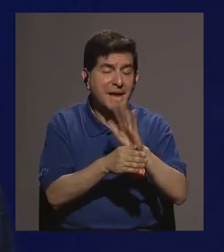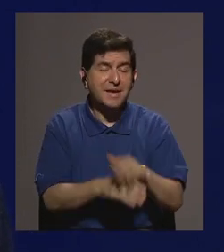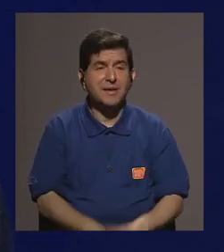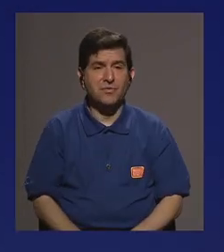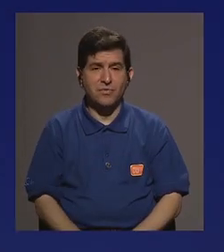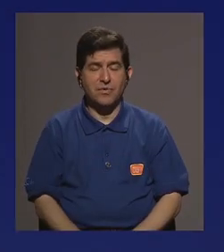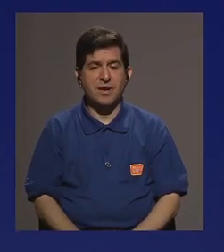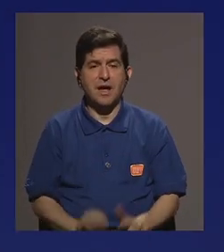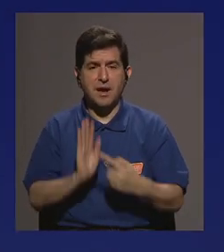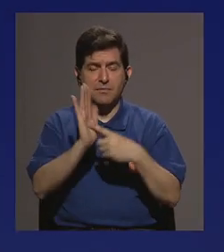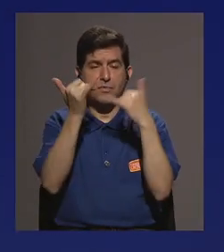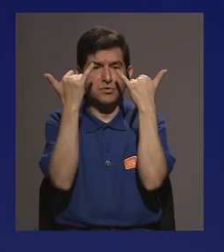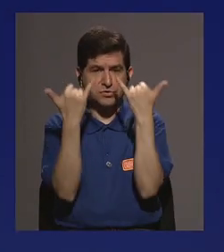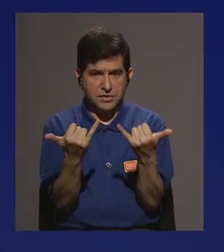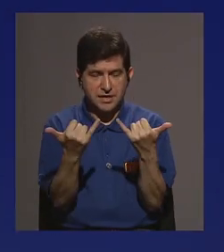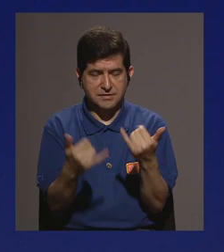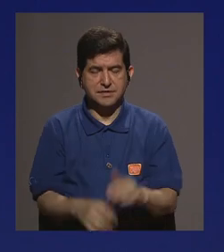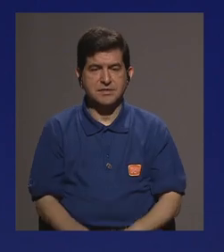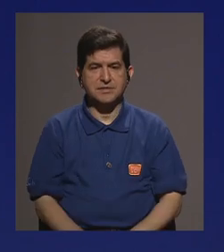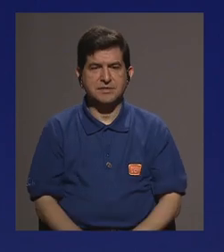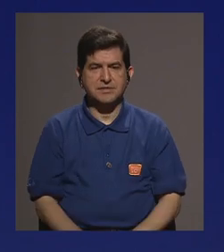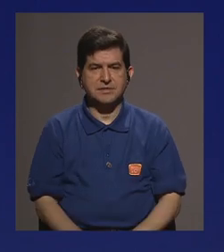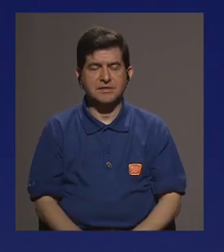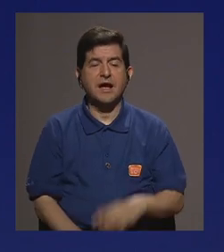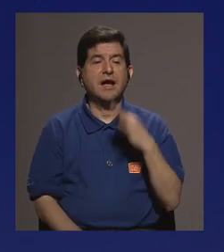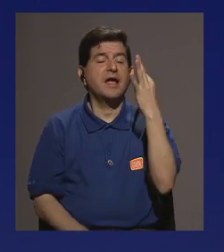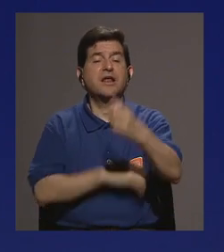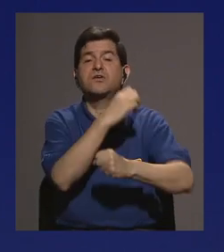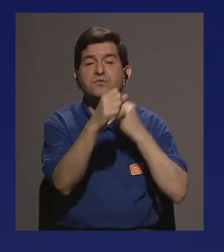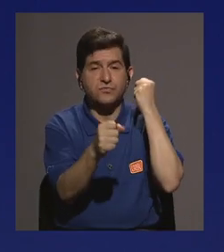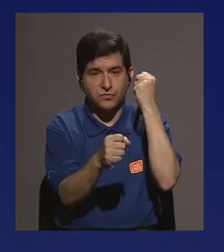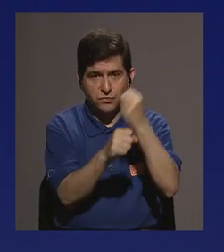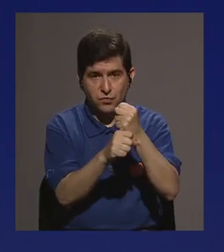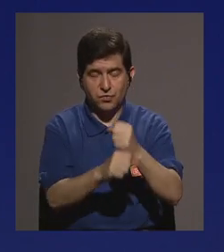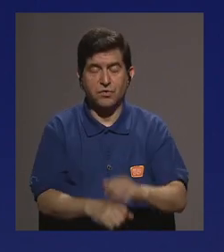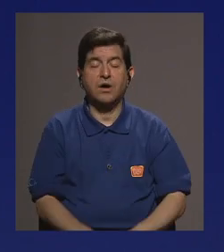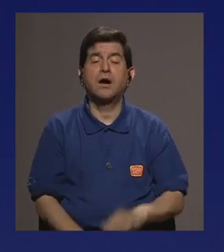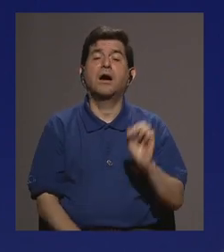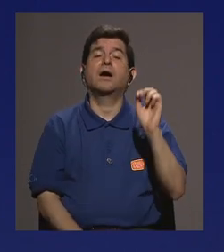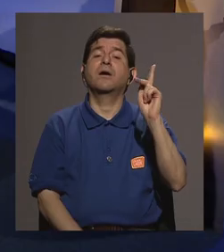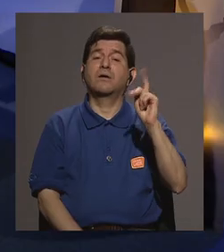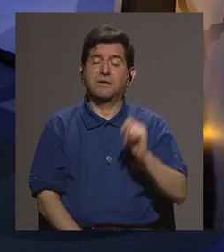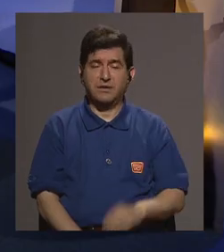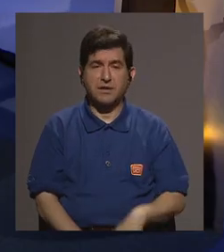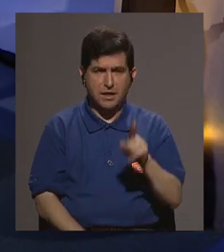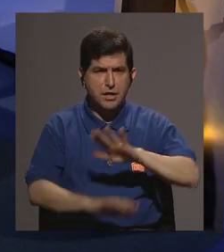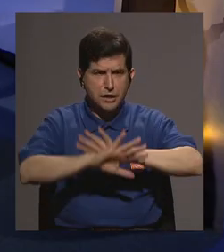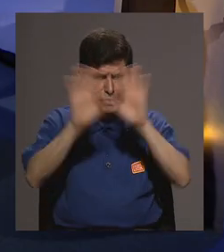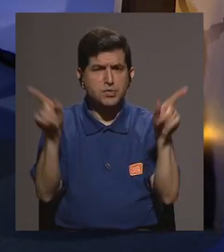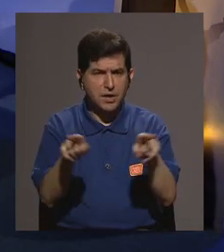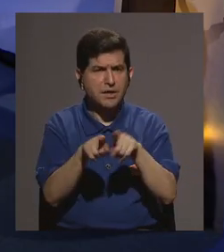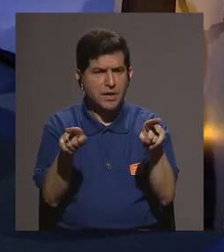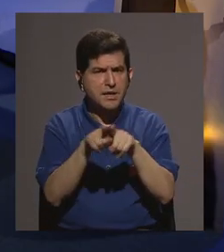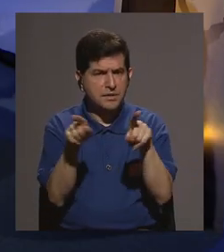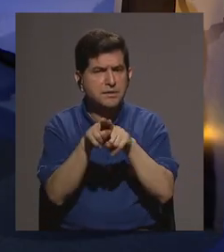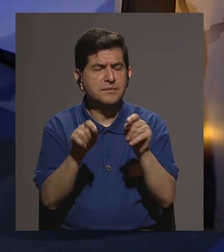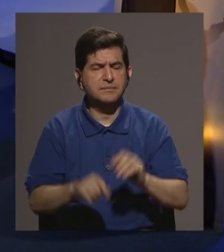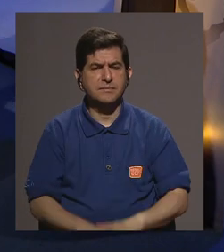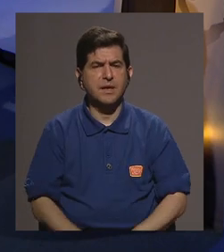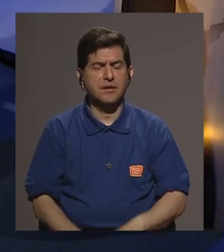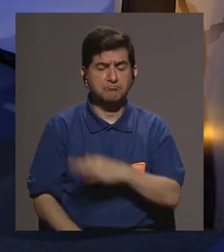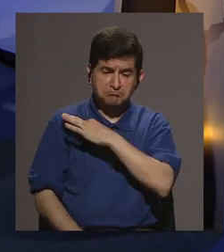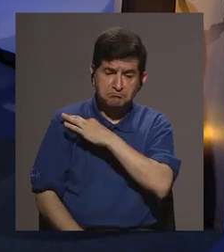película dios primero entrará en cartelera el año próximo entonces aclarar eso que también